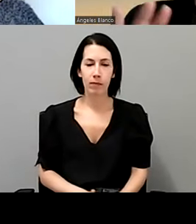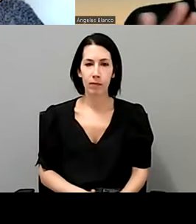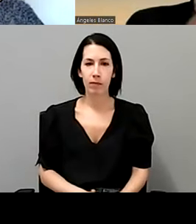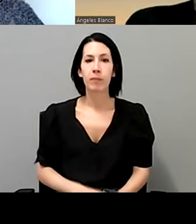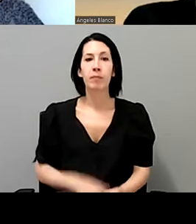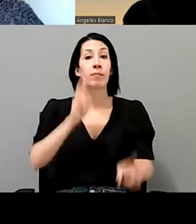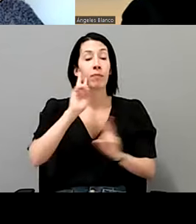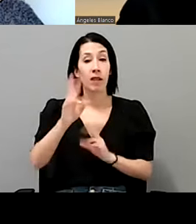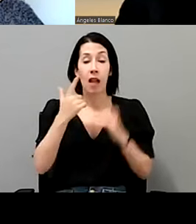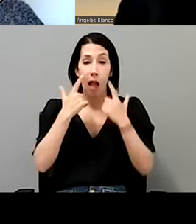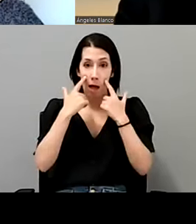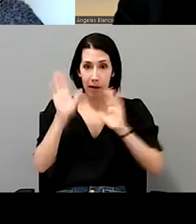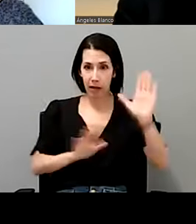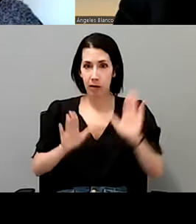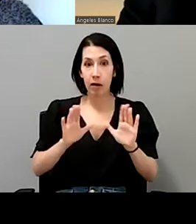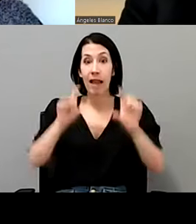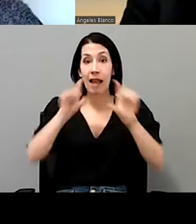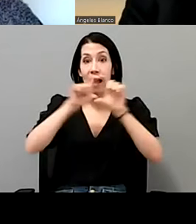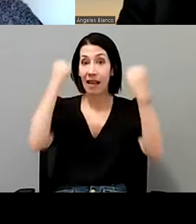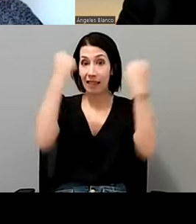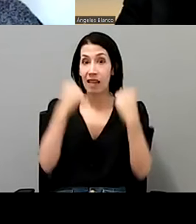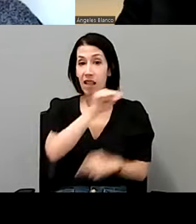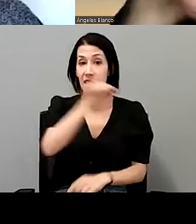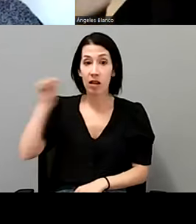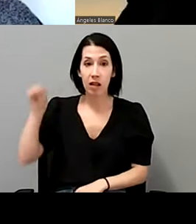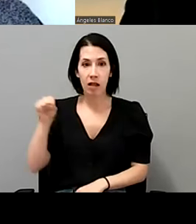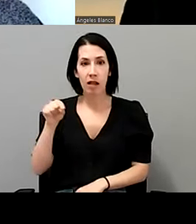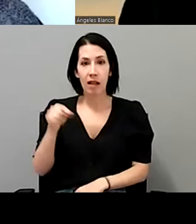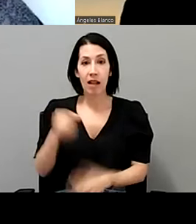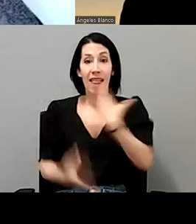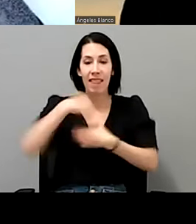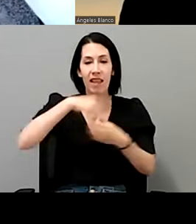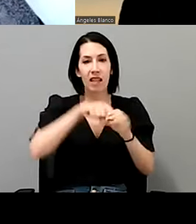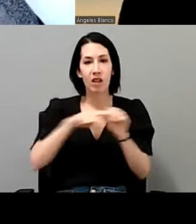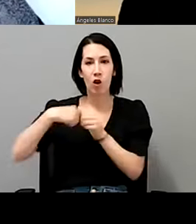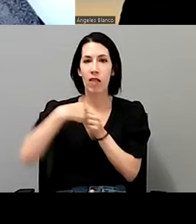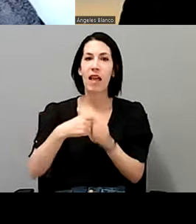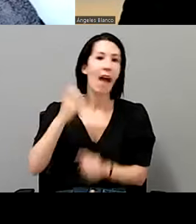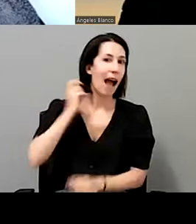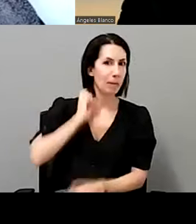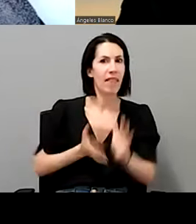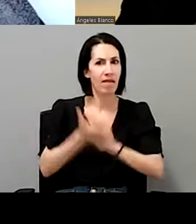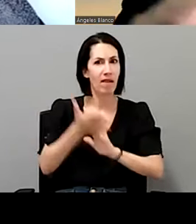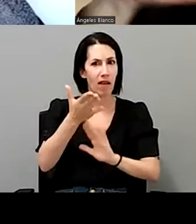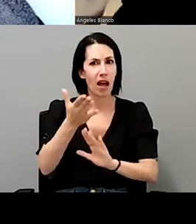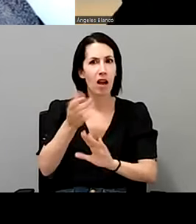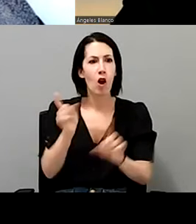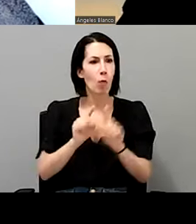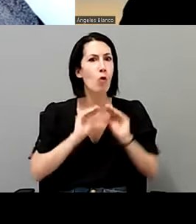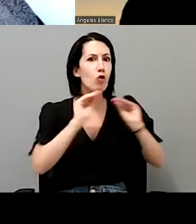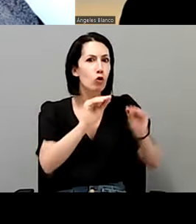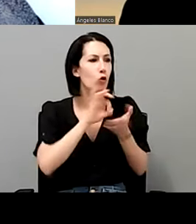A ver, las entidades, al menos las entidades ASPAZ, están girando hacia esa lógica, ¿eh? Están transformando los